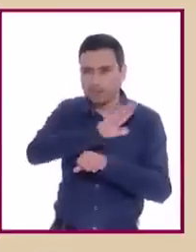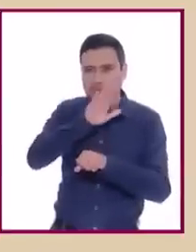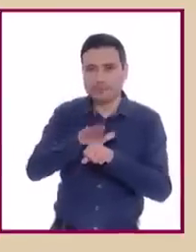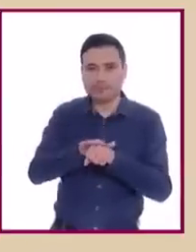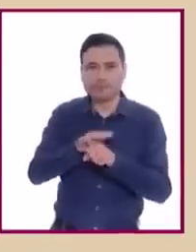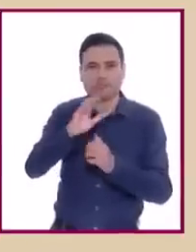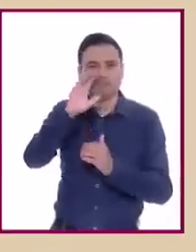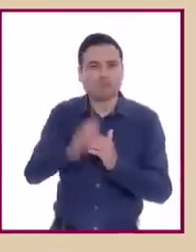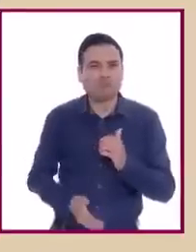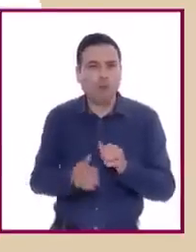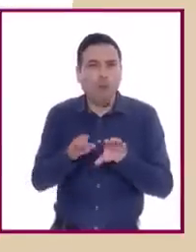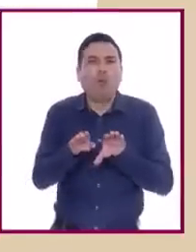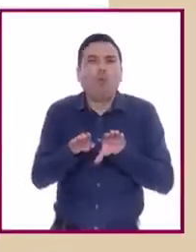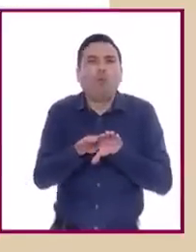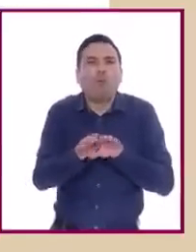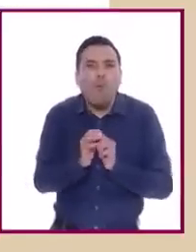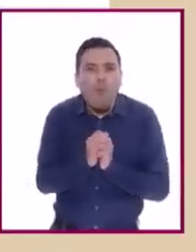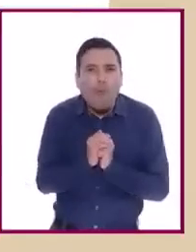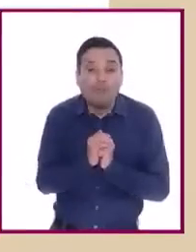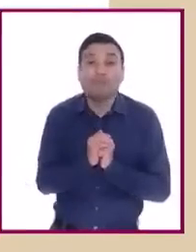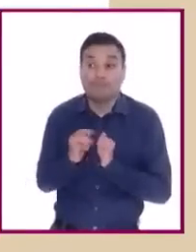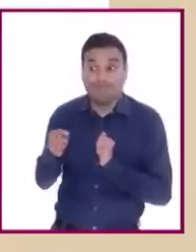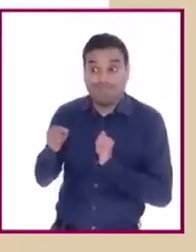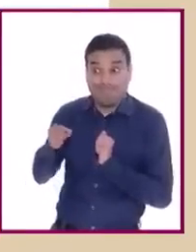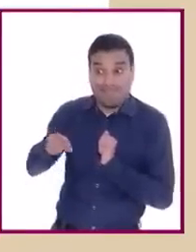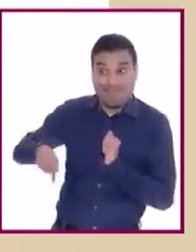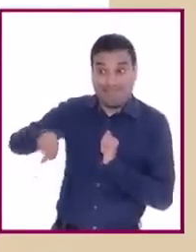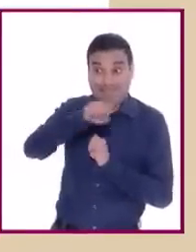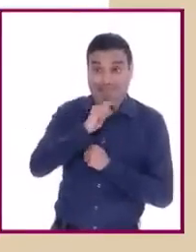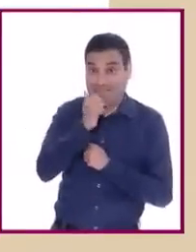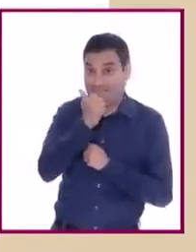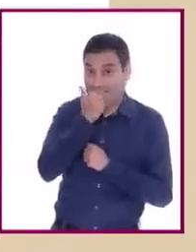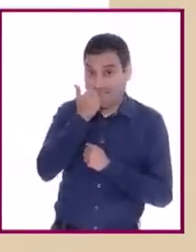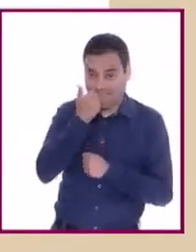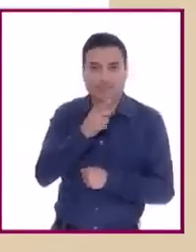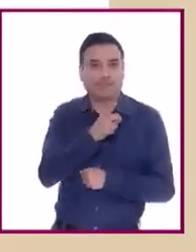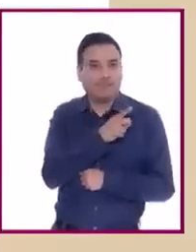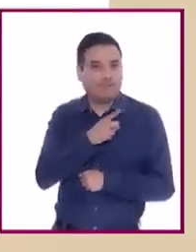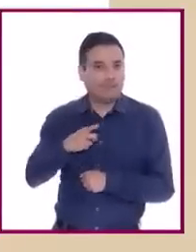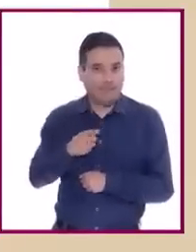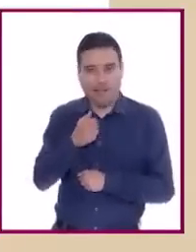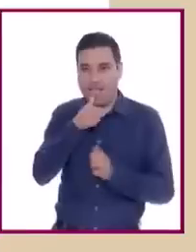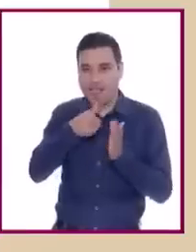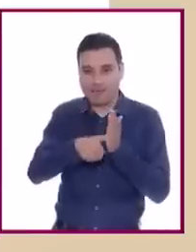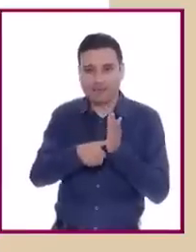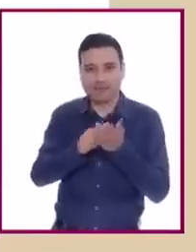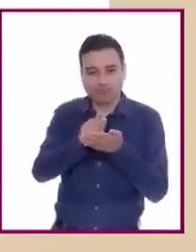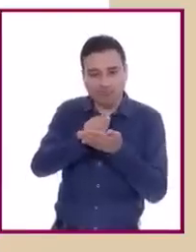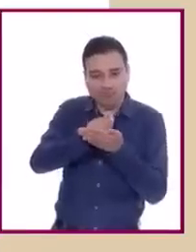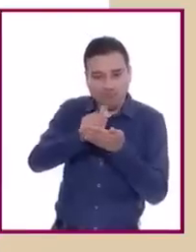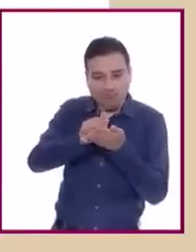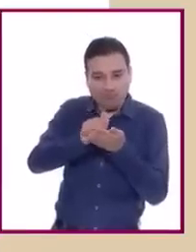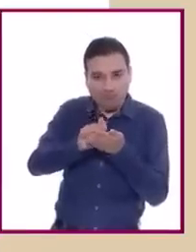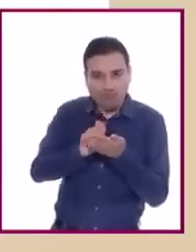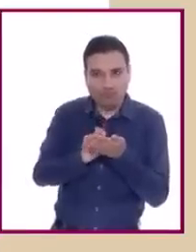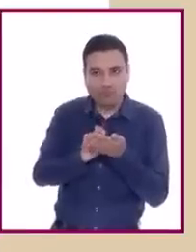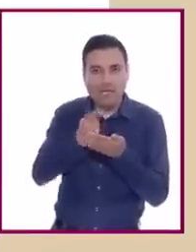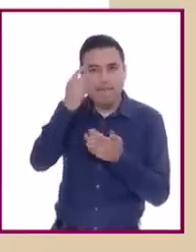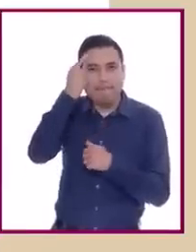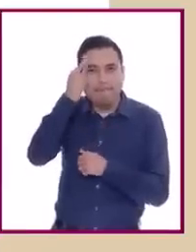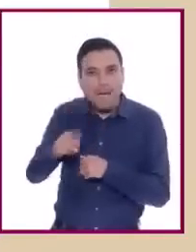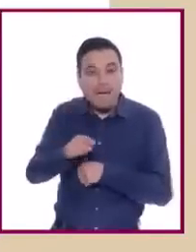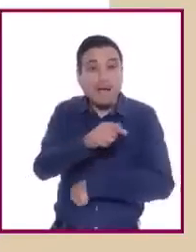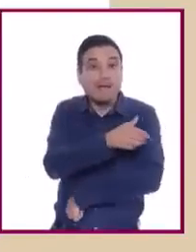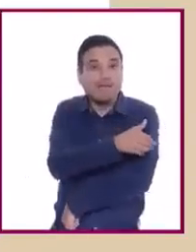ellos que tendrán que redactar una carta para sus familiares comunicando la importancia de tener el